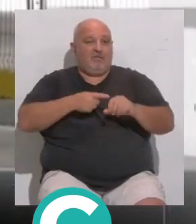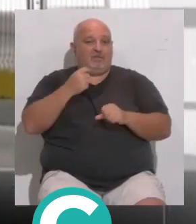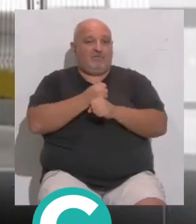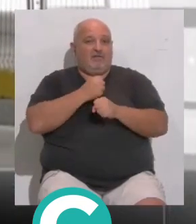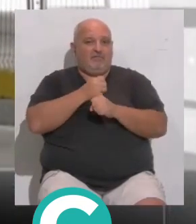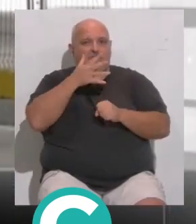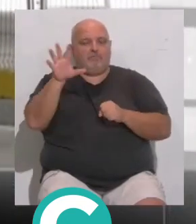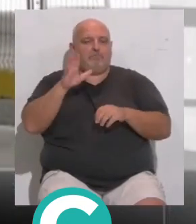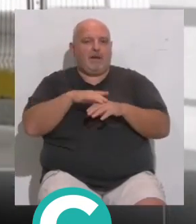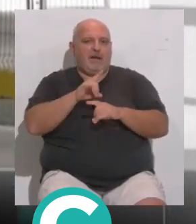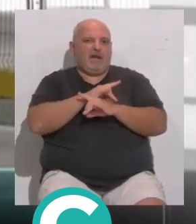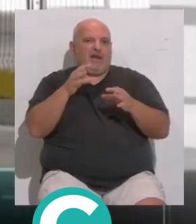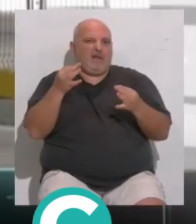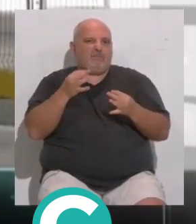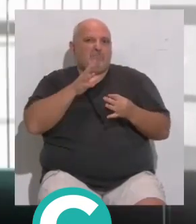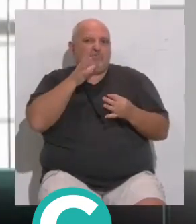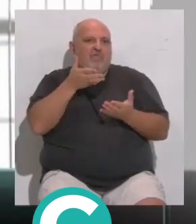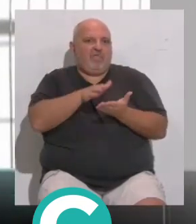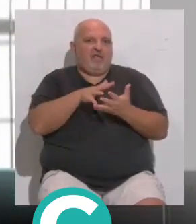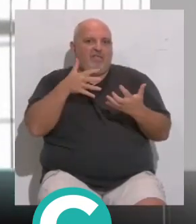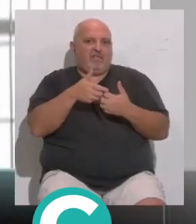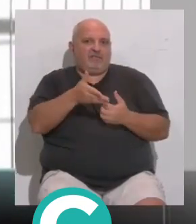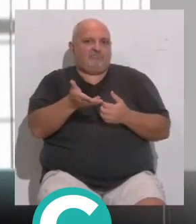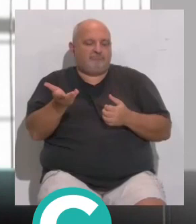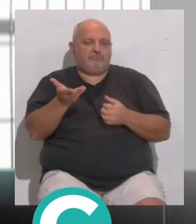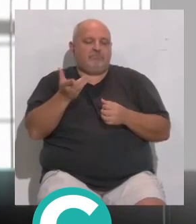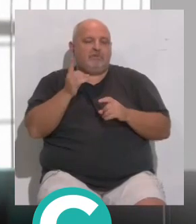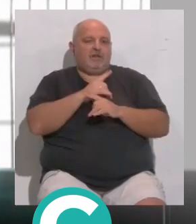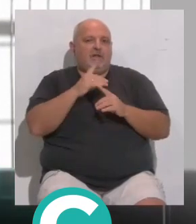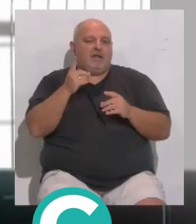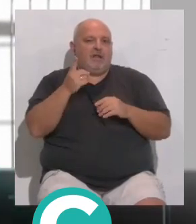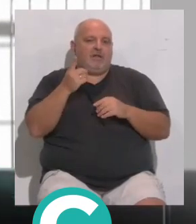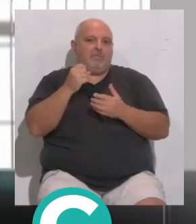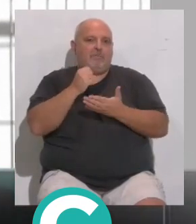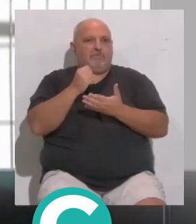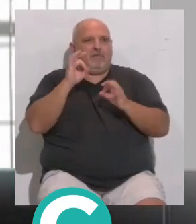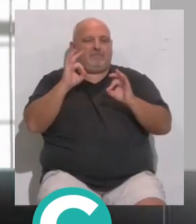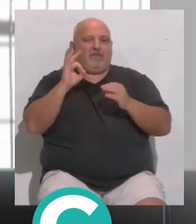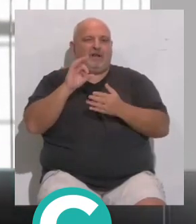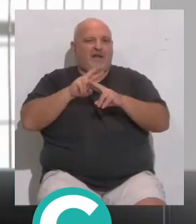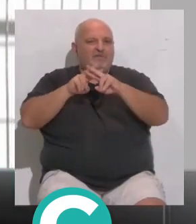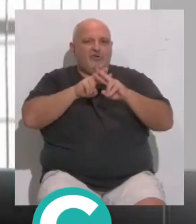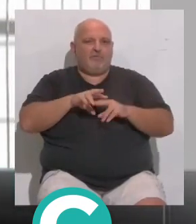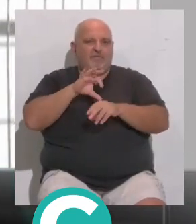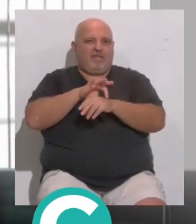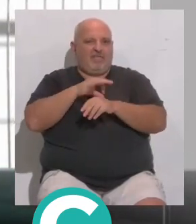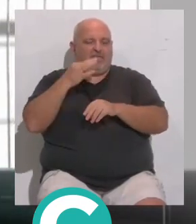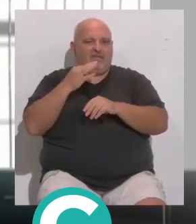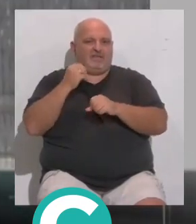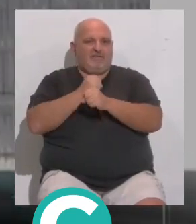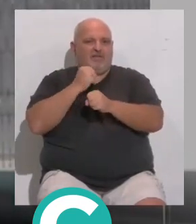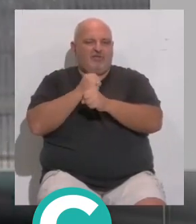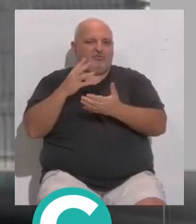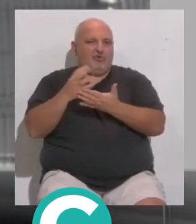Trabajo para que se esclarezcan los hechos de este accidente laboral y pone especial mención en la medicina preventiva y revisiones médicas que se ha de realizar